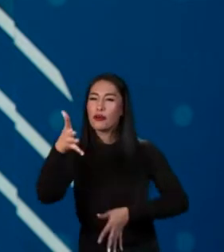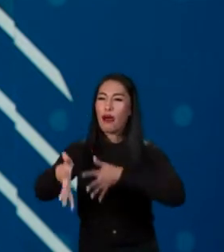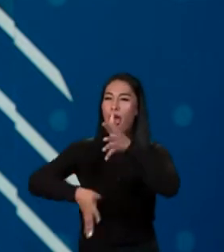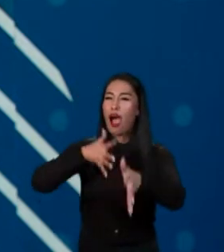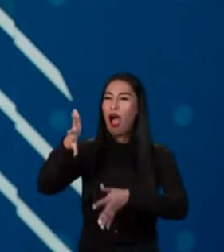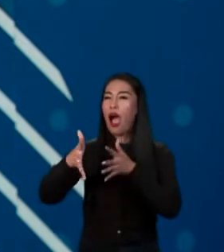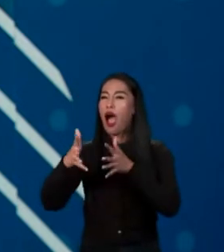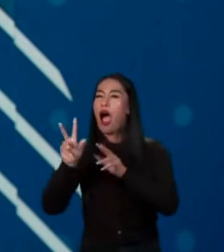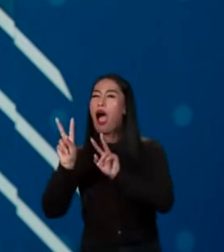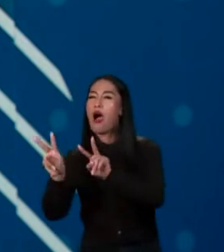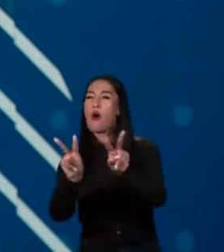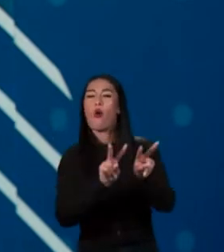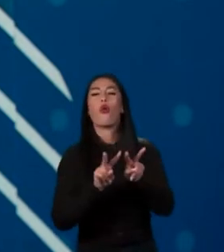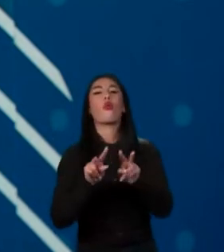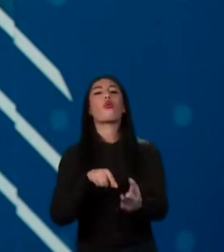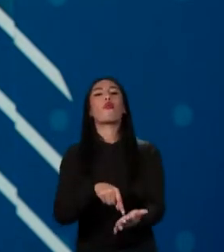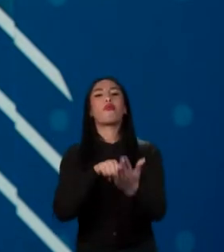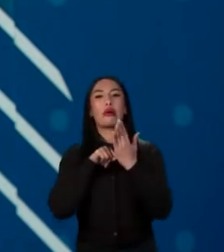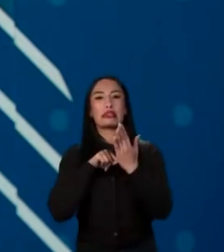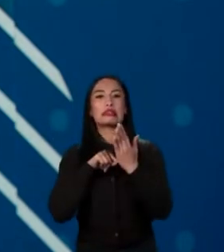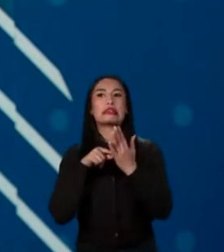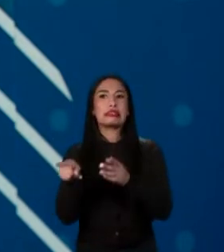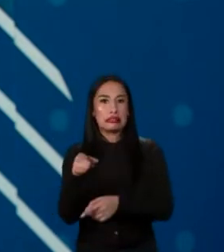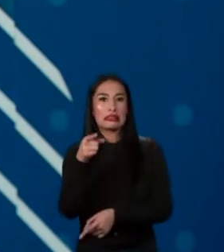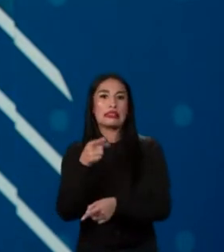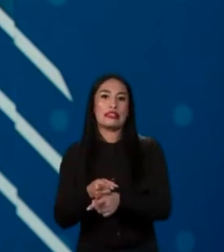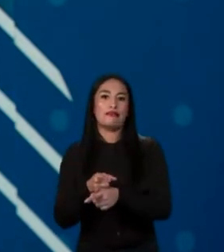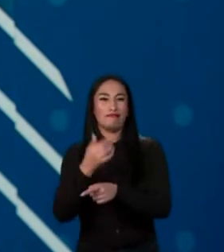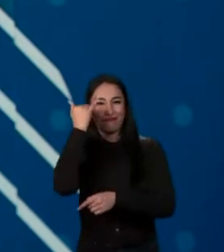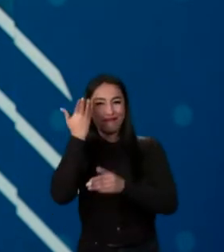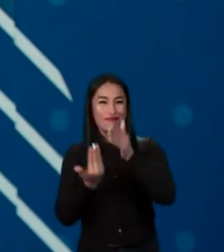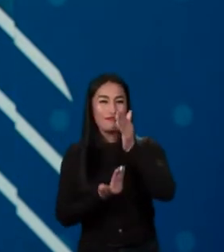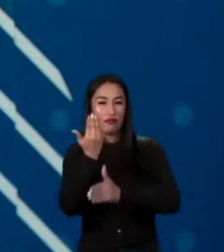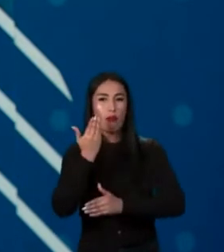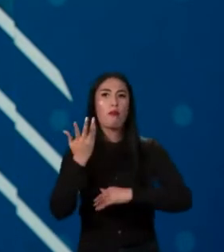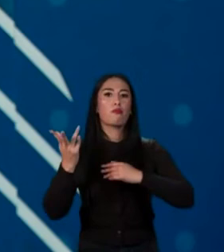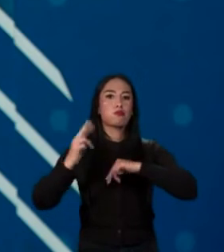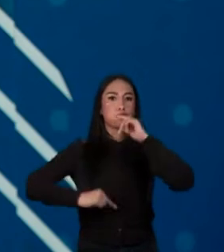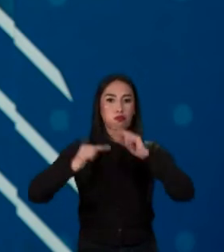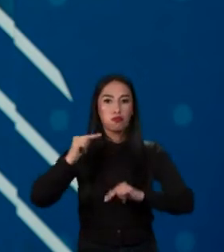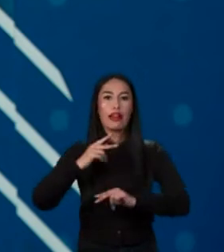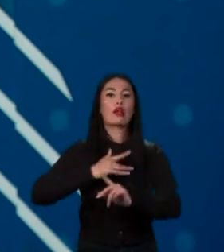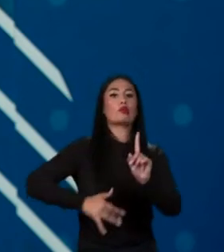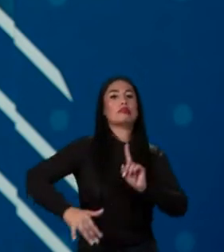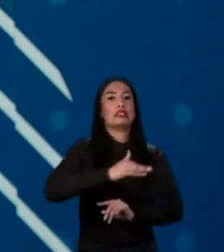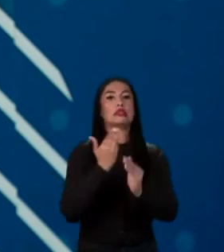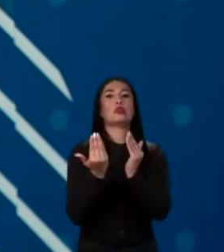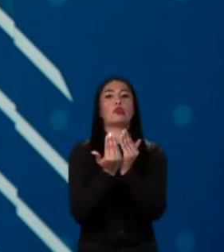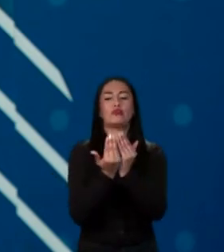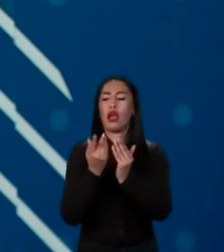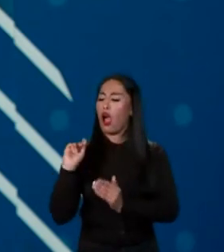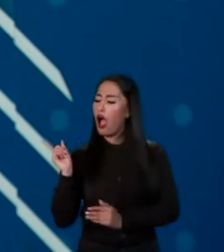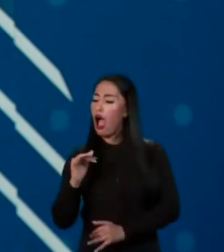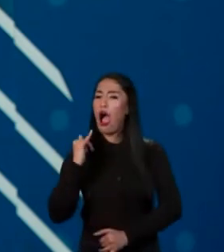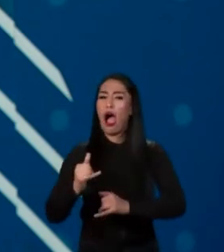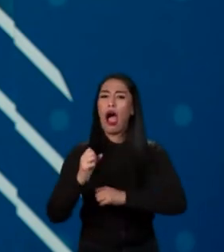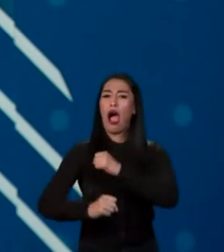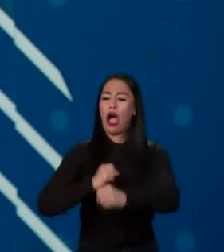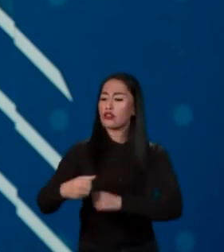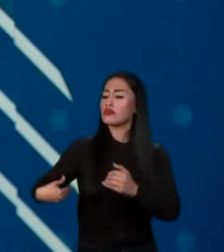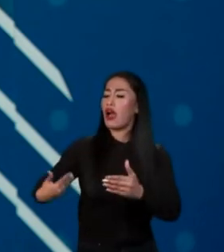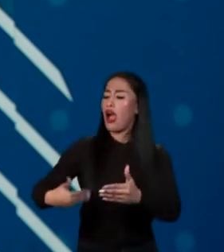cuenta precisamente esa innovación que ha construido el sector en estos últimos años y cómo ha fortalecido